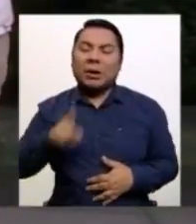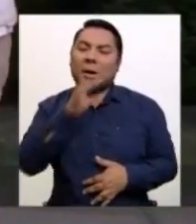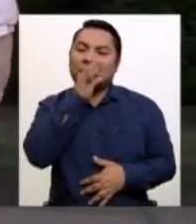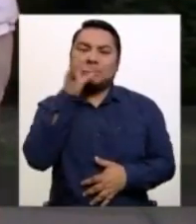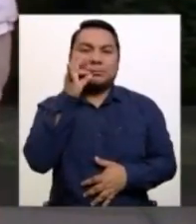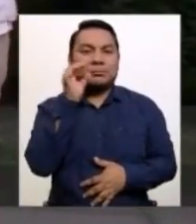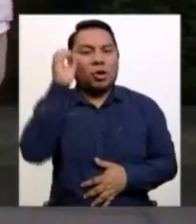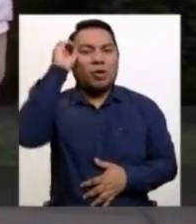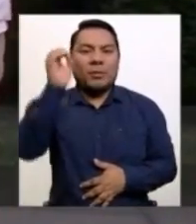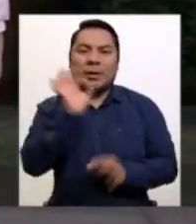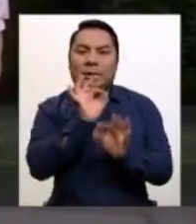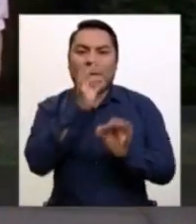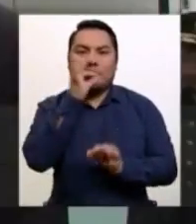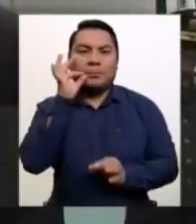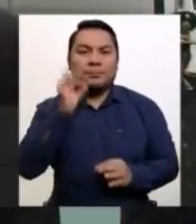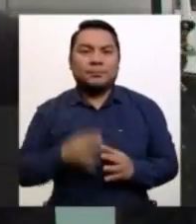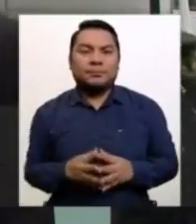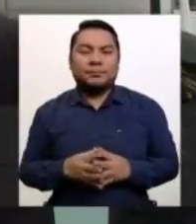una opinión.